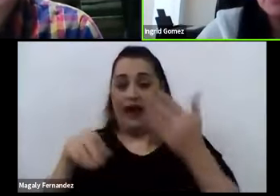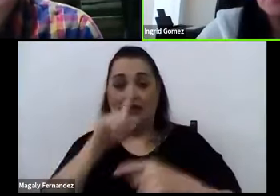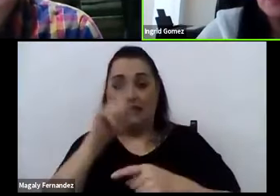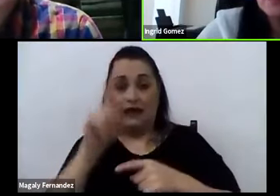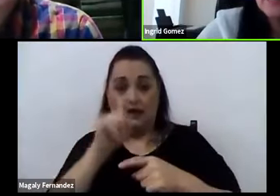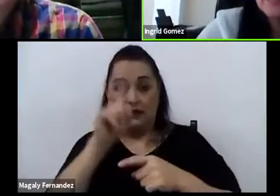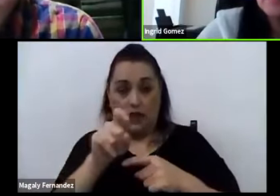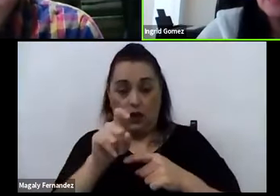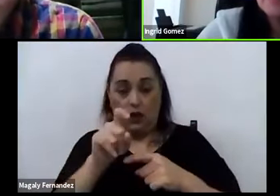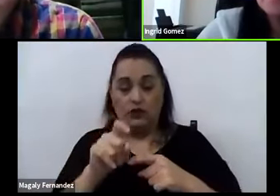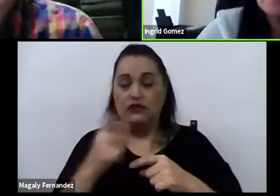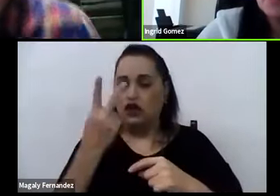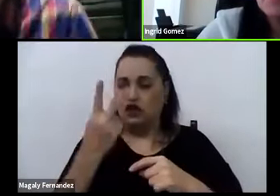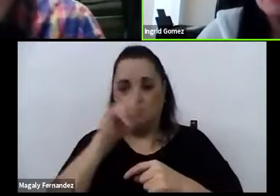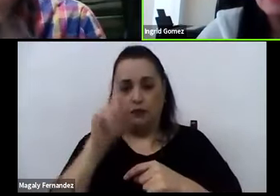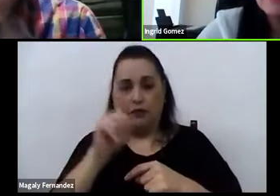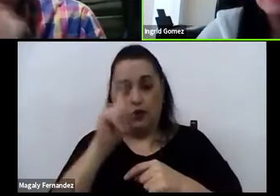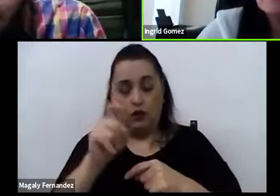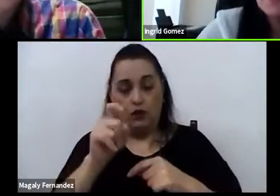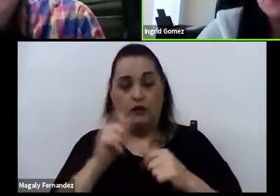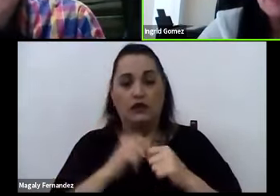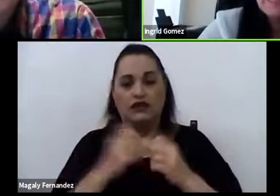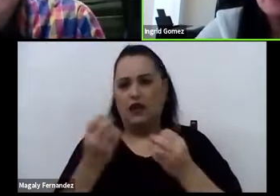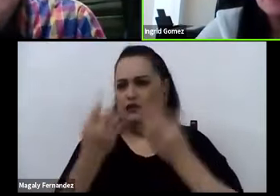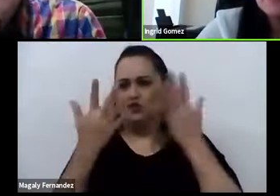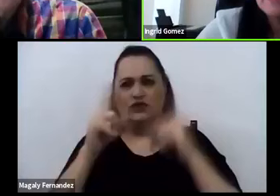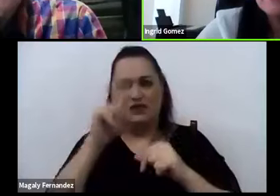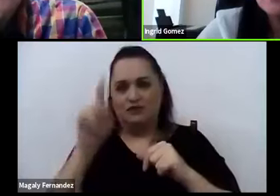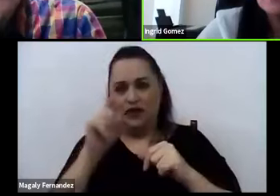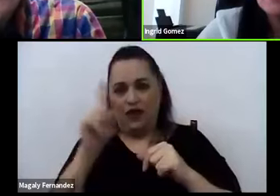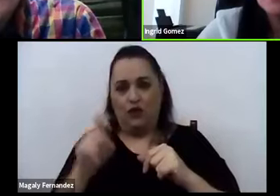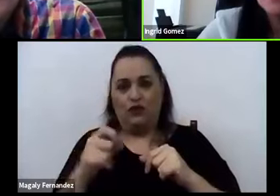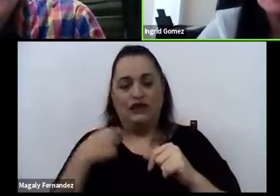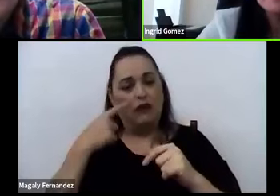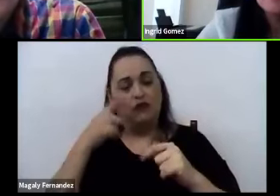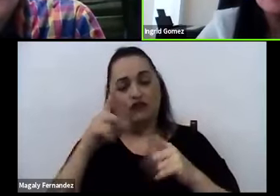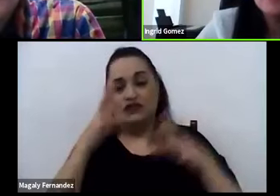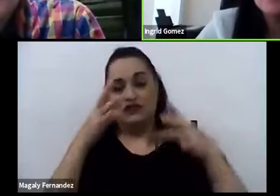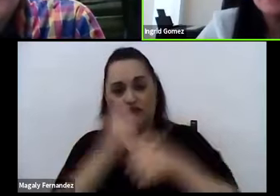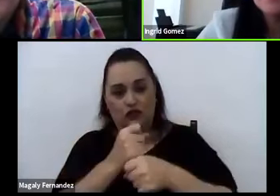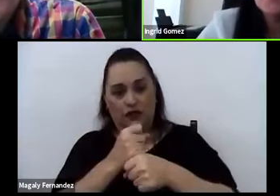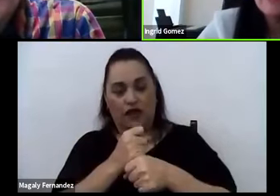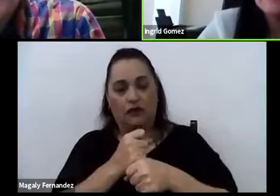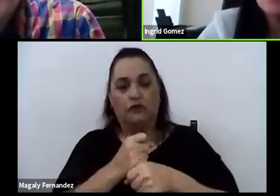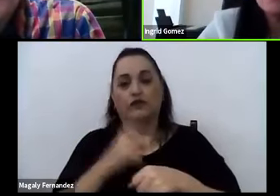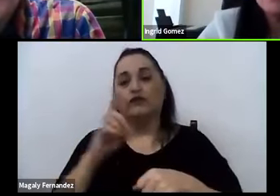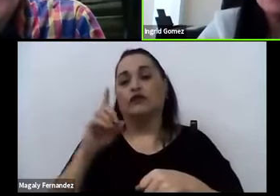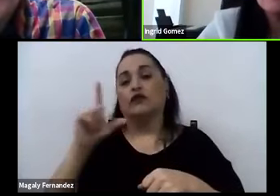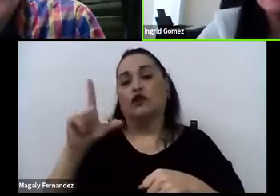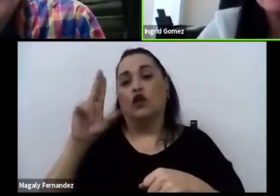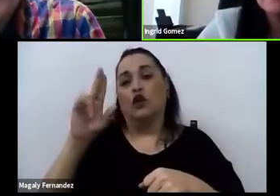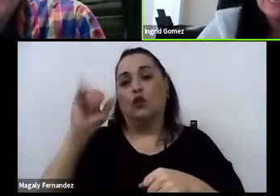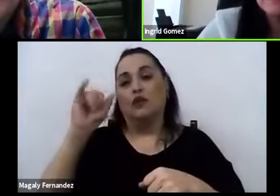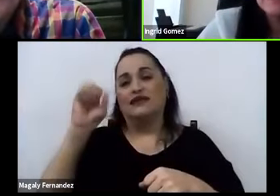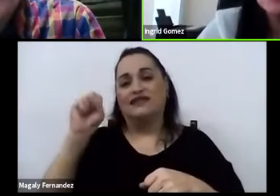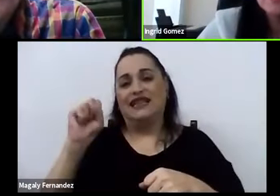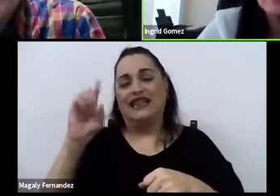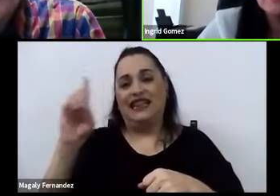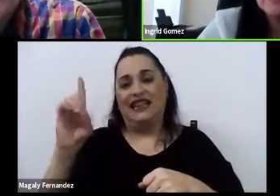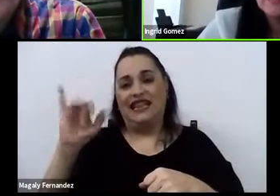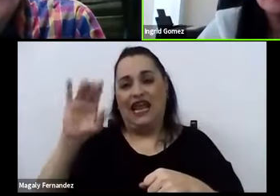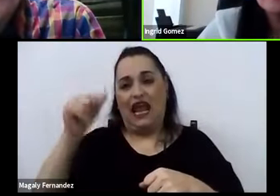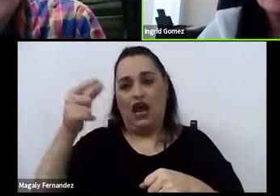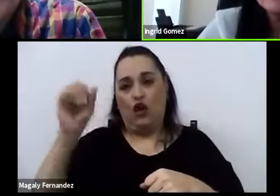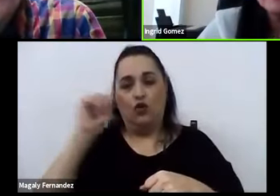preguntas. Hay dos preguntas también, bueno, hay bastantes, pero vamos a irlas resumiendo. De Luis Diego Sandoval, ¿qué opinión le merecen aquellos